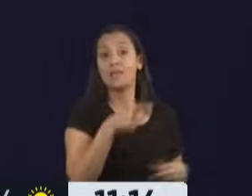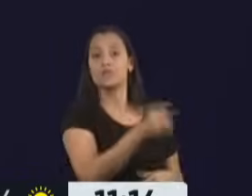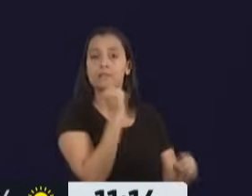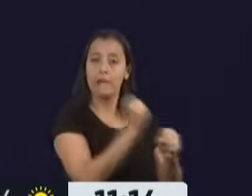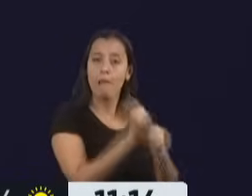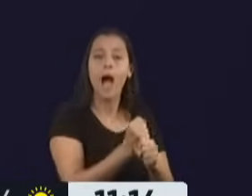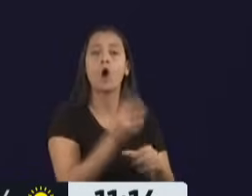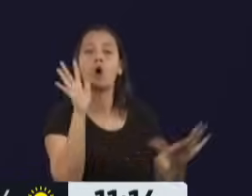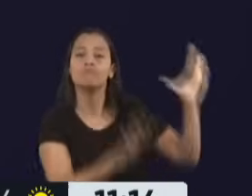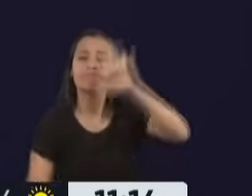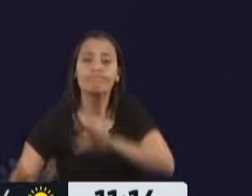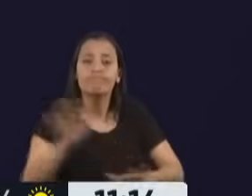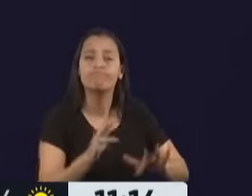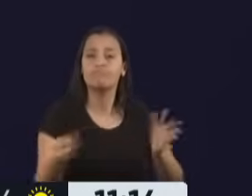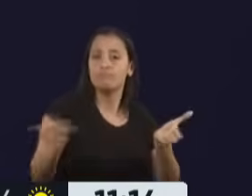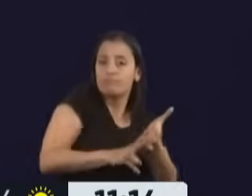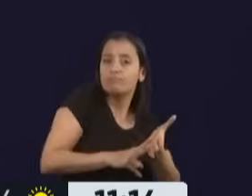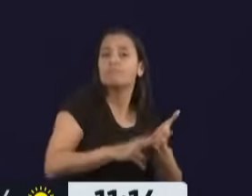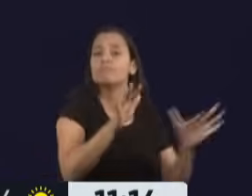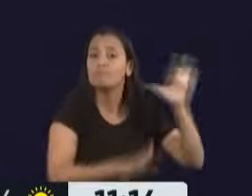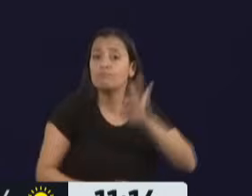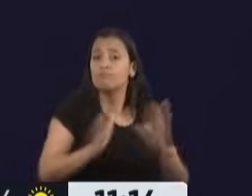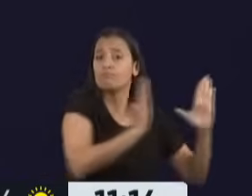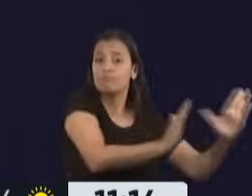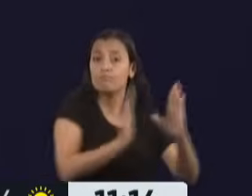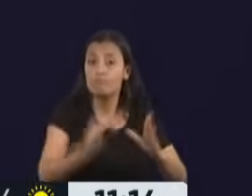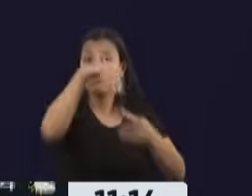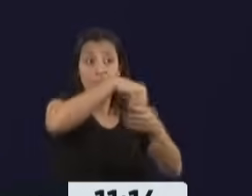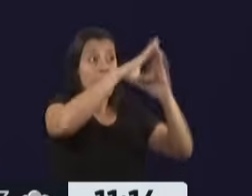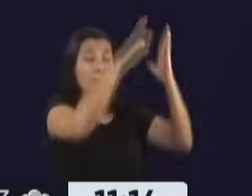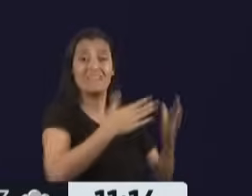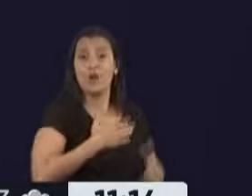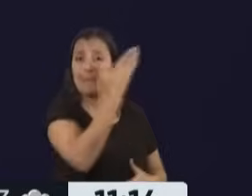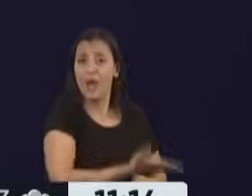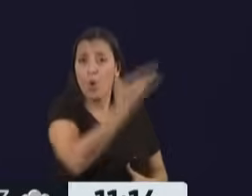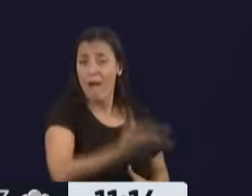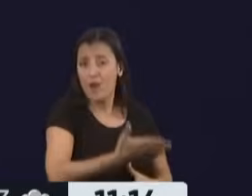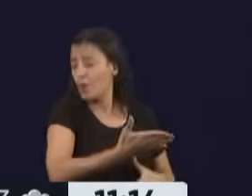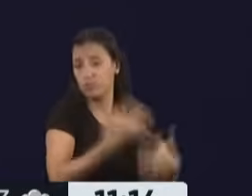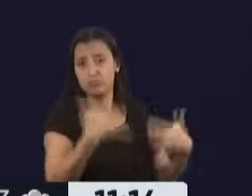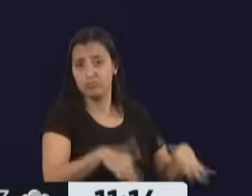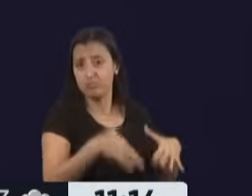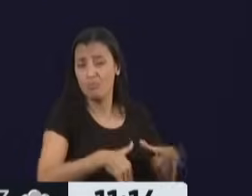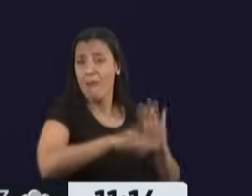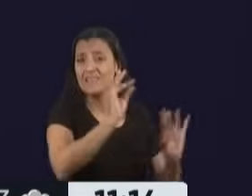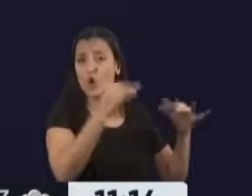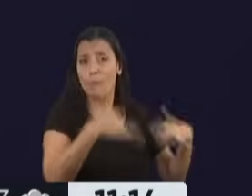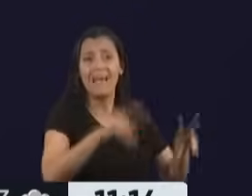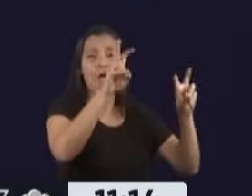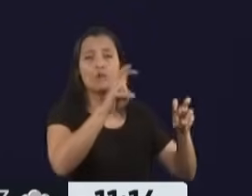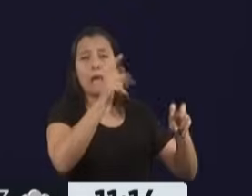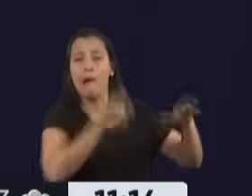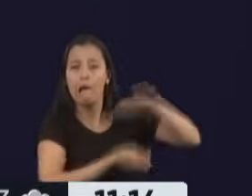que se hace para ordenar donde entendemos es el ministerio más complejo por temas de corrupción, por temas de falta de